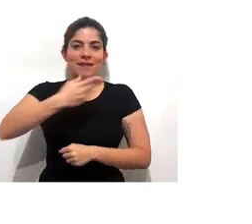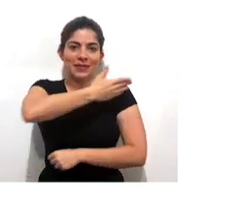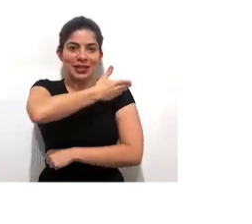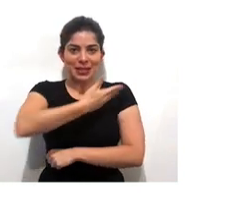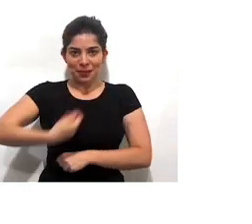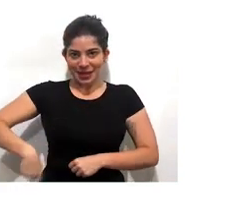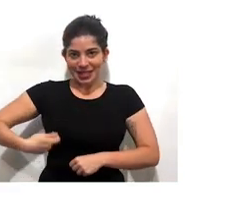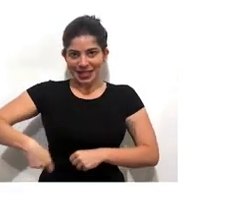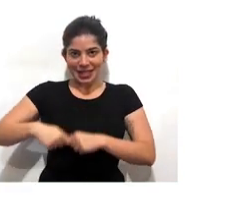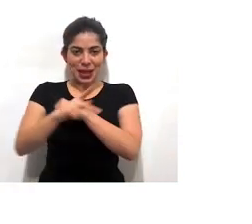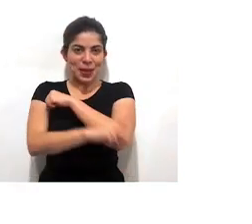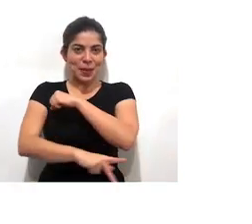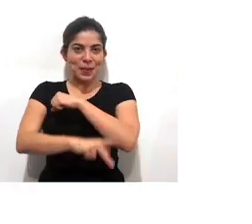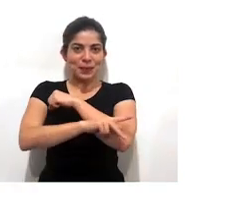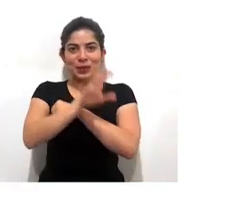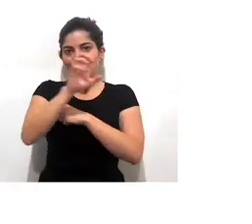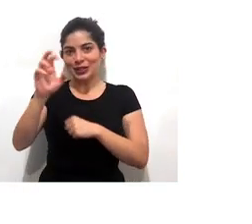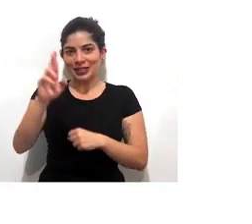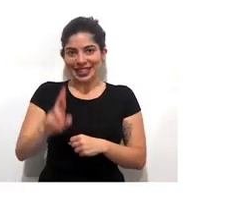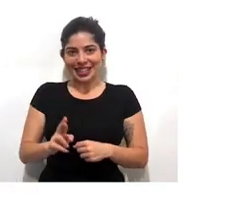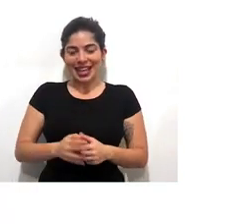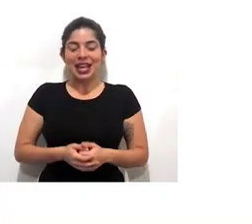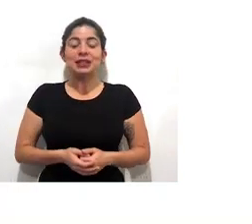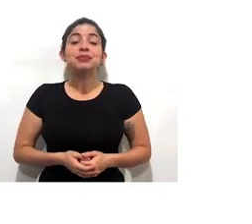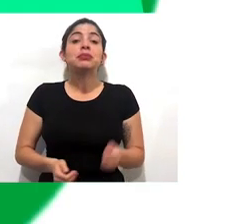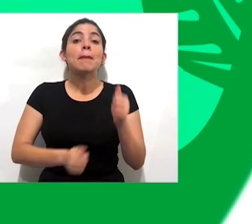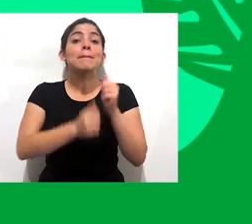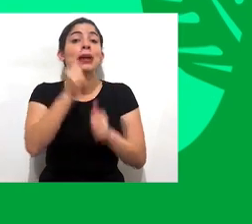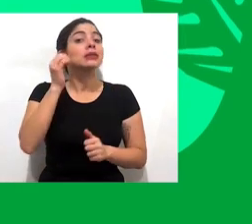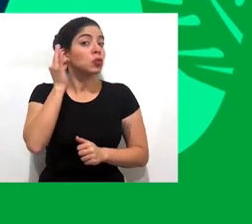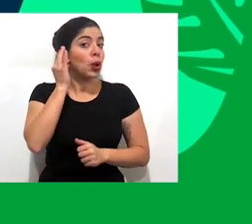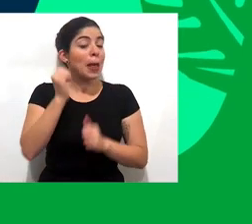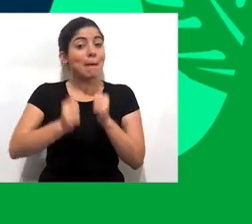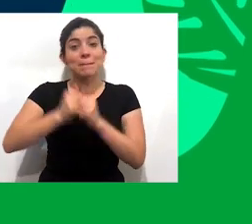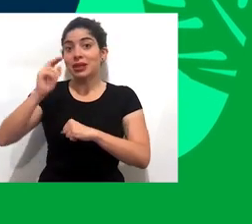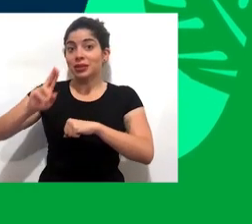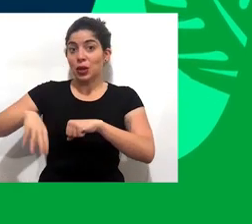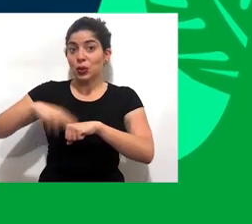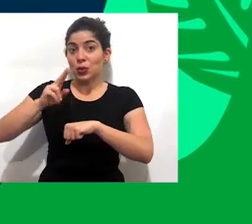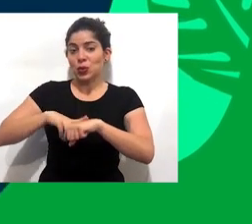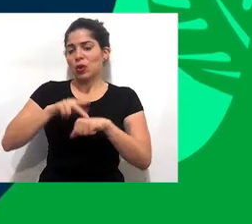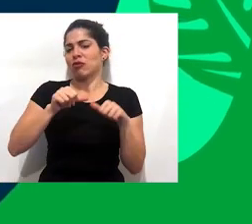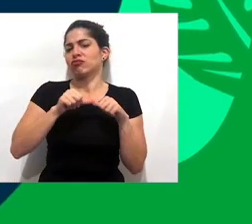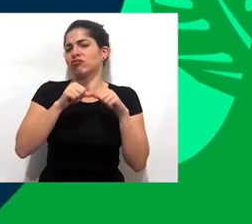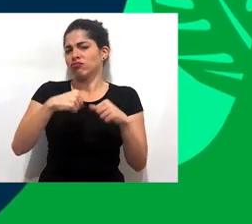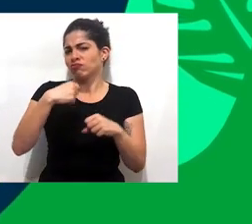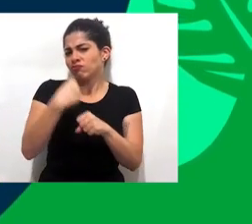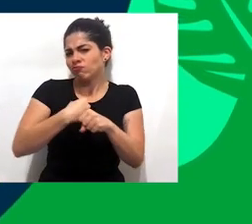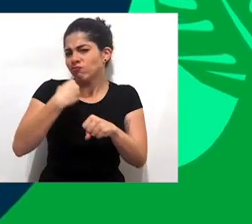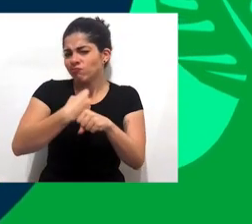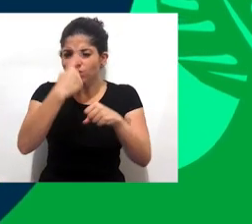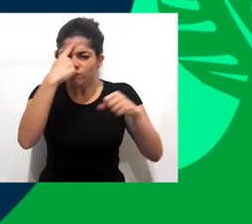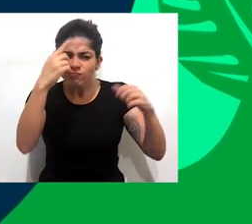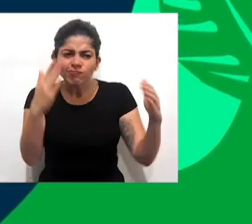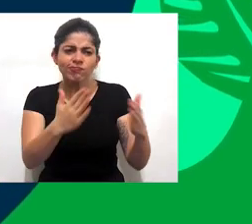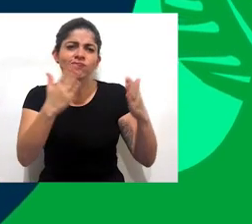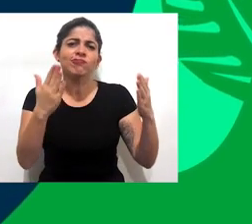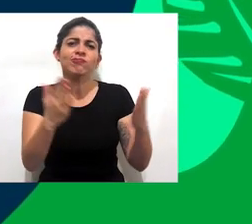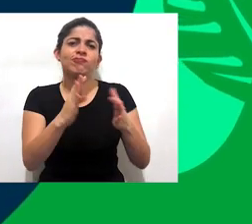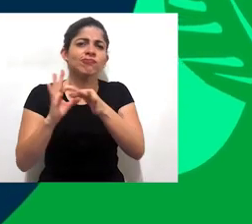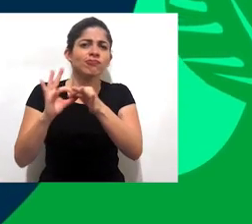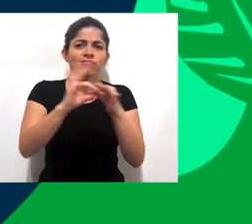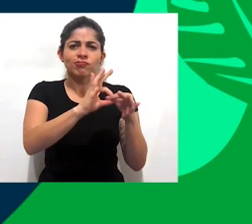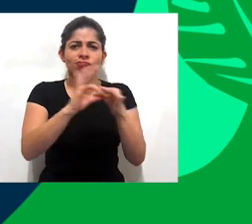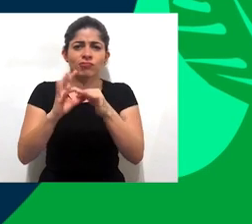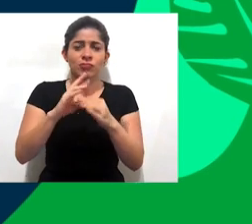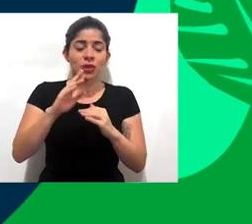Primera Vicepresidencia de la República de Costa Rica. Más Mujeres, Más Natura seguirá trabajando para potenciar